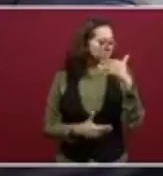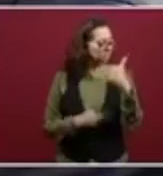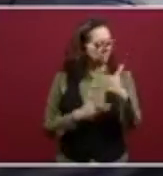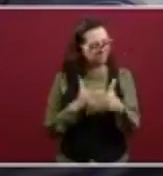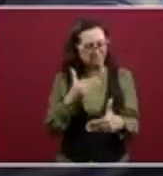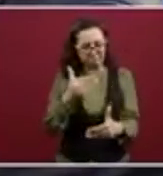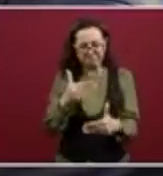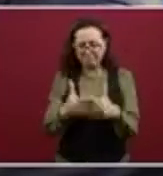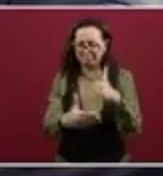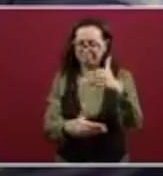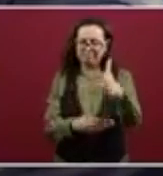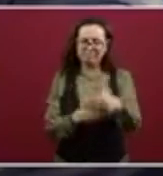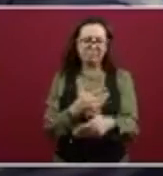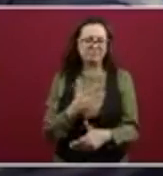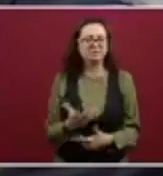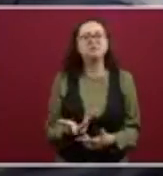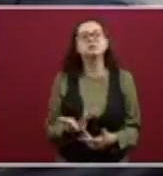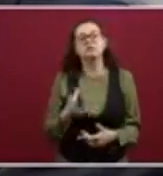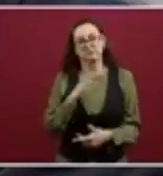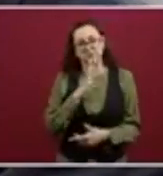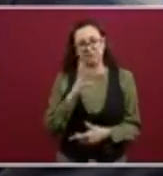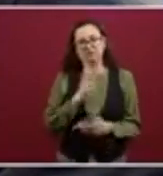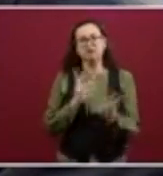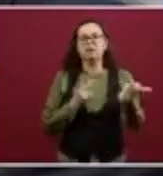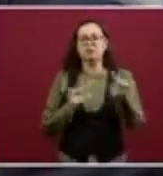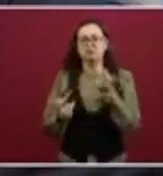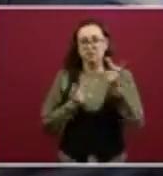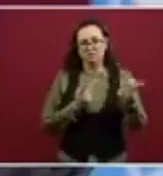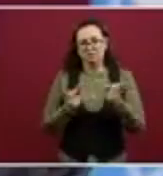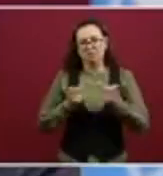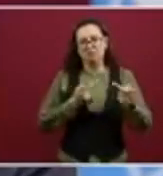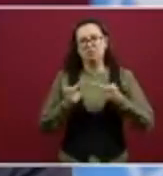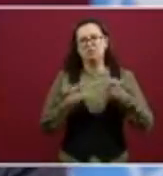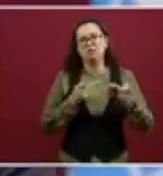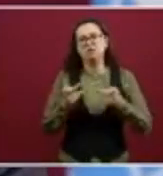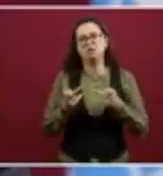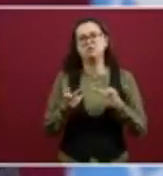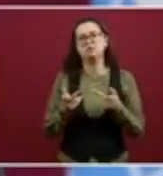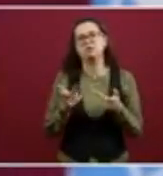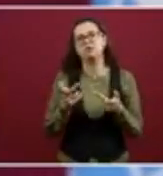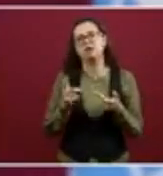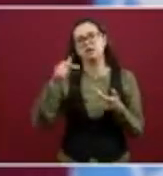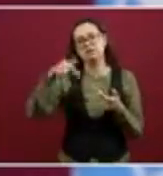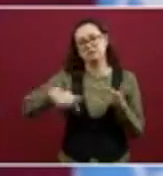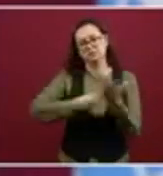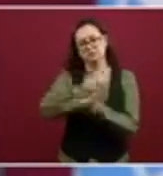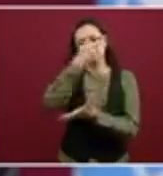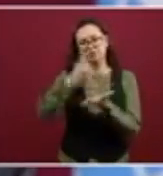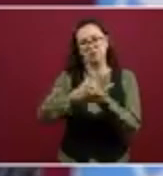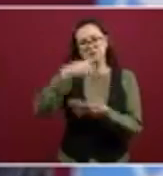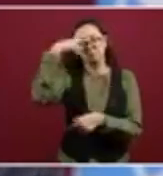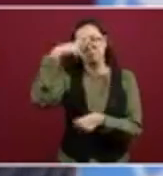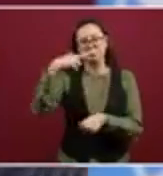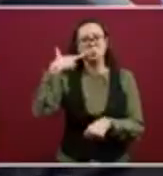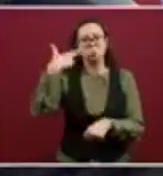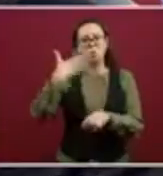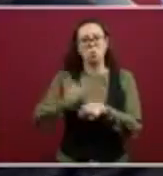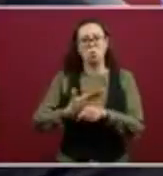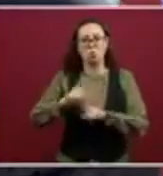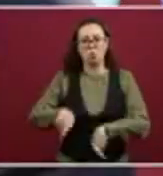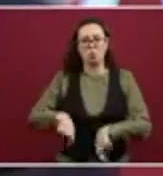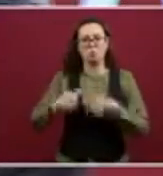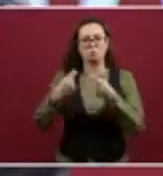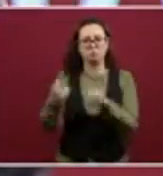plan con ese propósito. En el caso de la ciudad, la responsabilidad